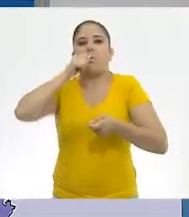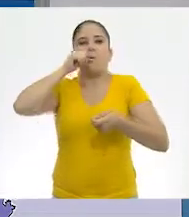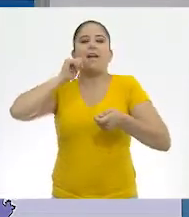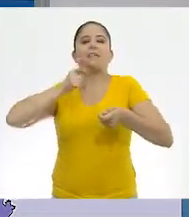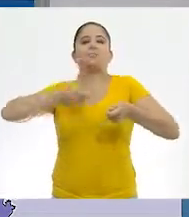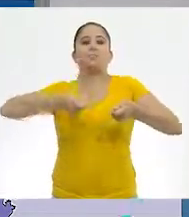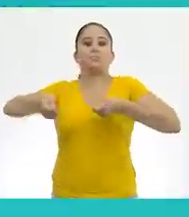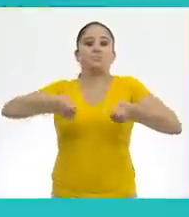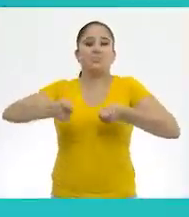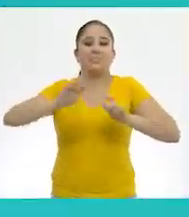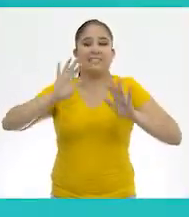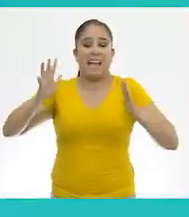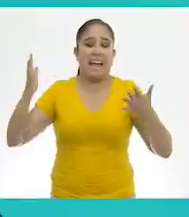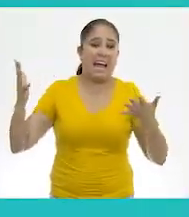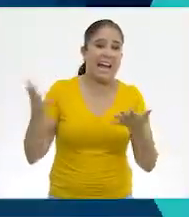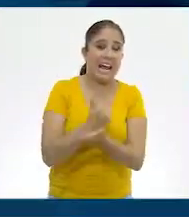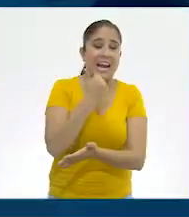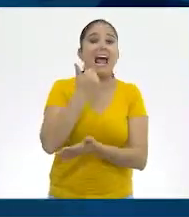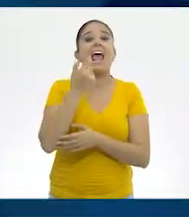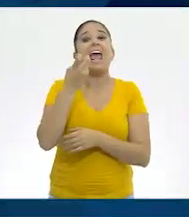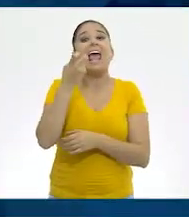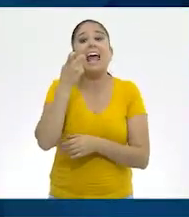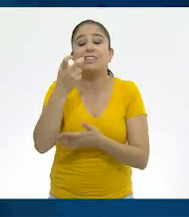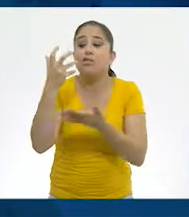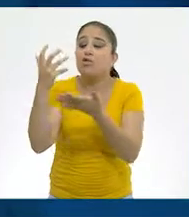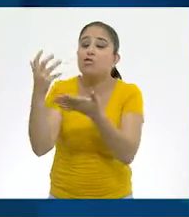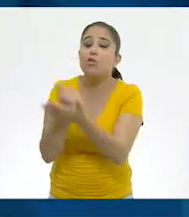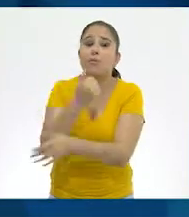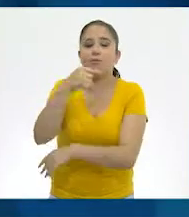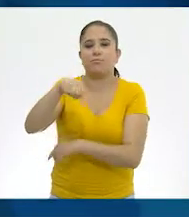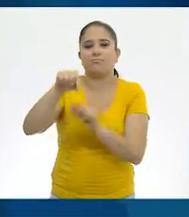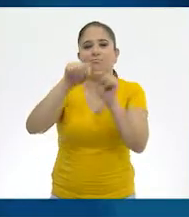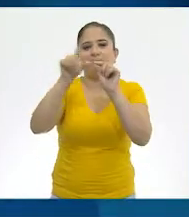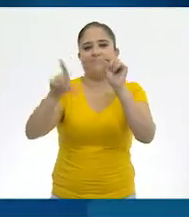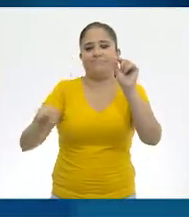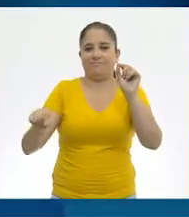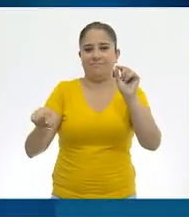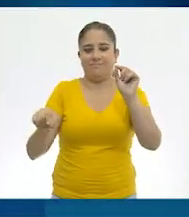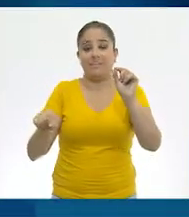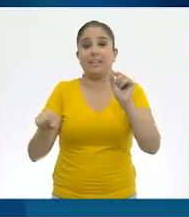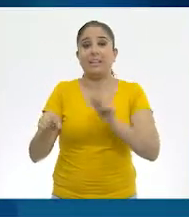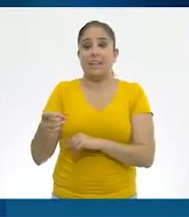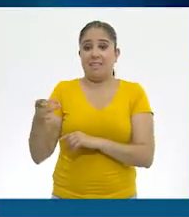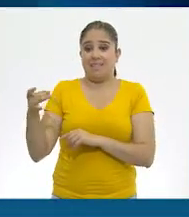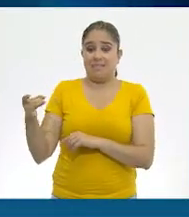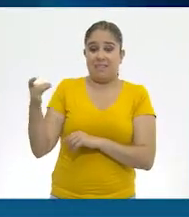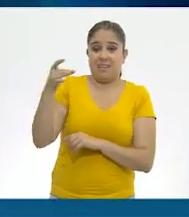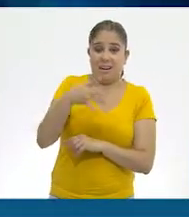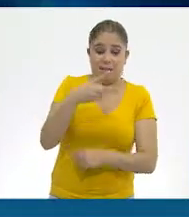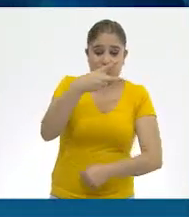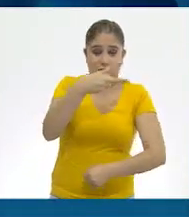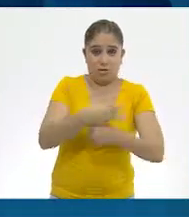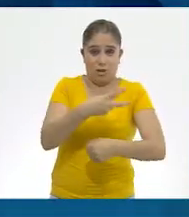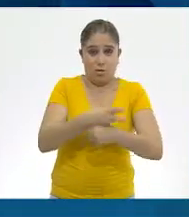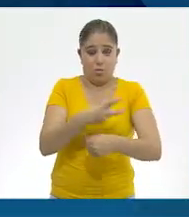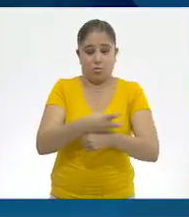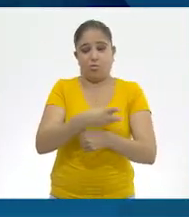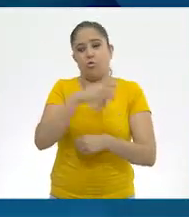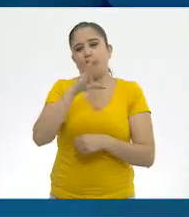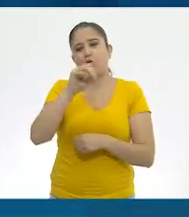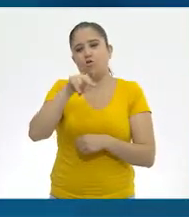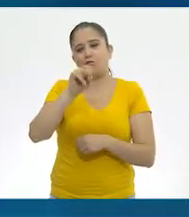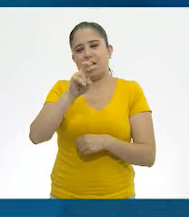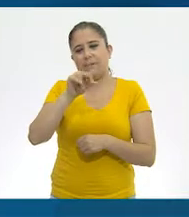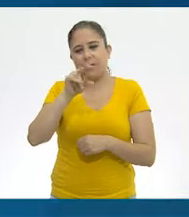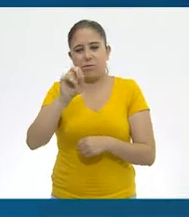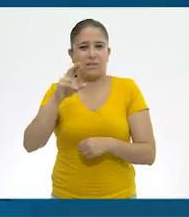nuestra historia también se le ha llegado a llamar el triunfo de la República. La derrota del Segundo Imperio y de los conservadores